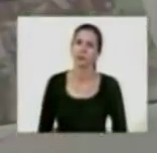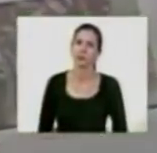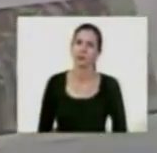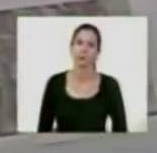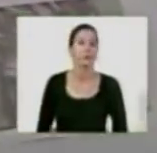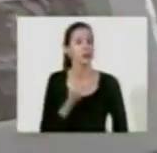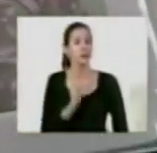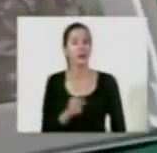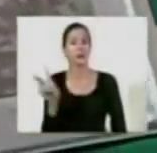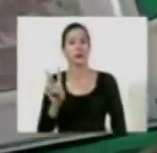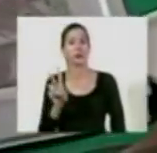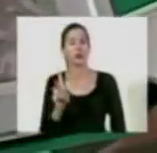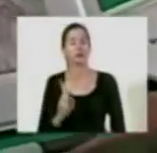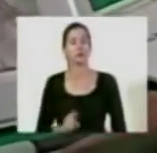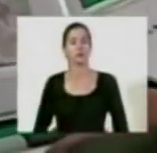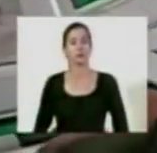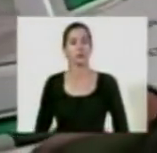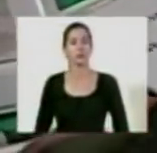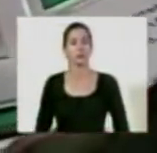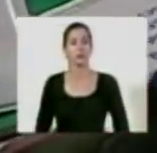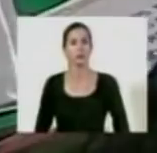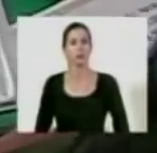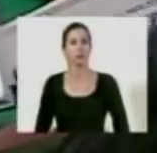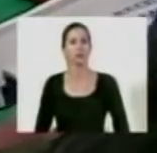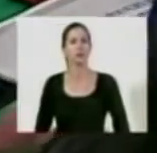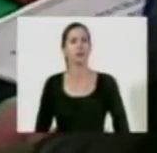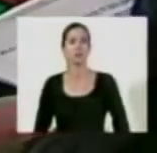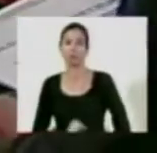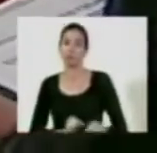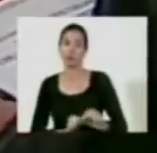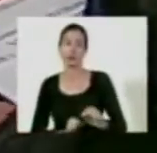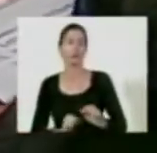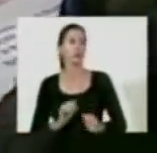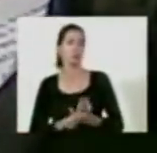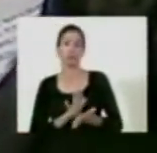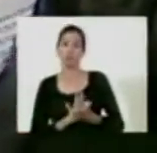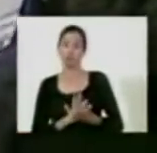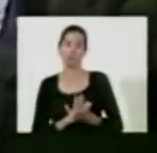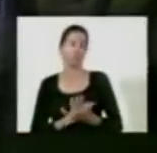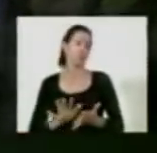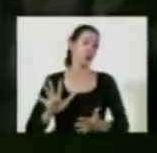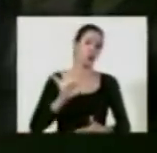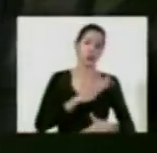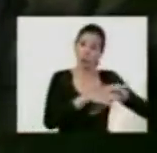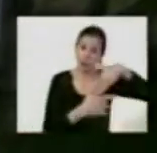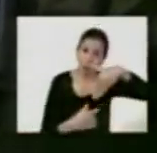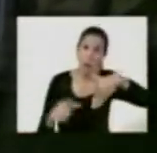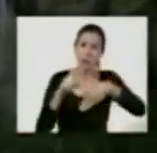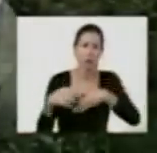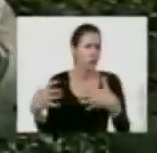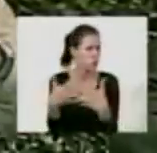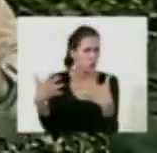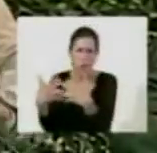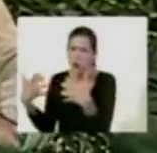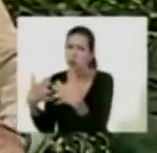Tendríamos el derecho histórico de combatir en todo el territorio americano por la libertad de nuestro